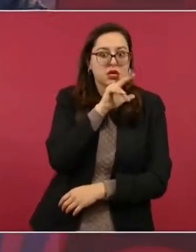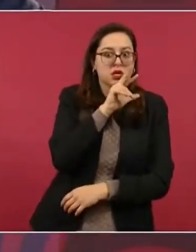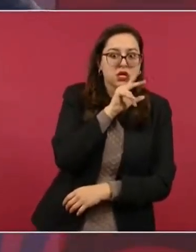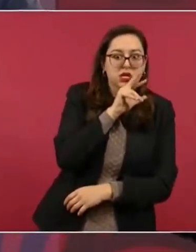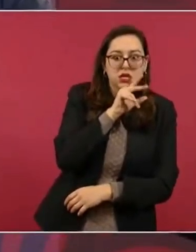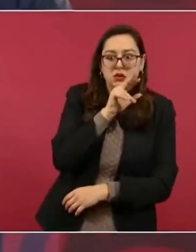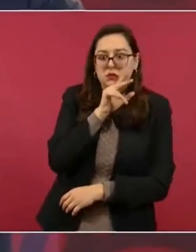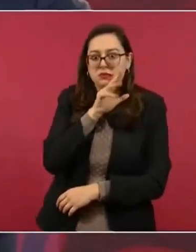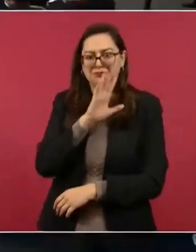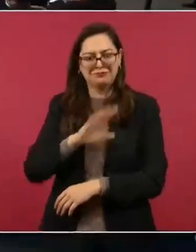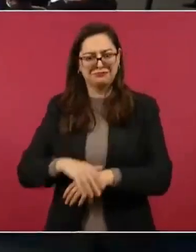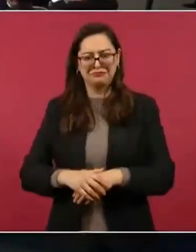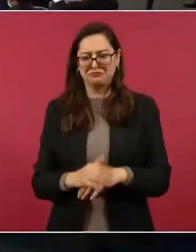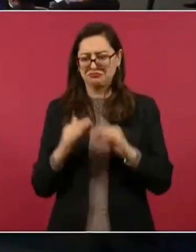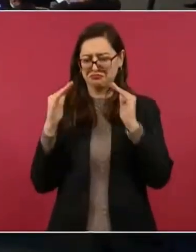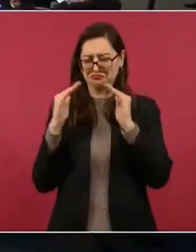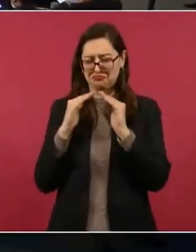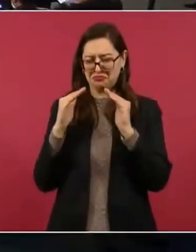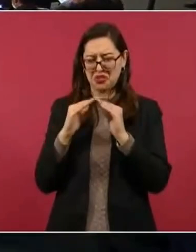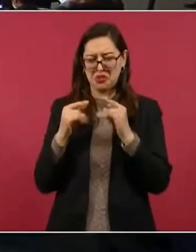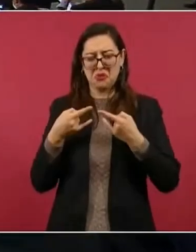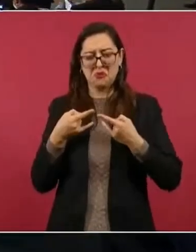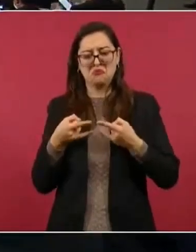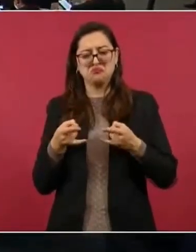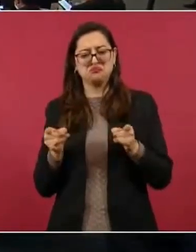podían dormir con la puerta abierta, o sea,